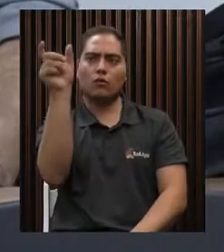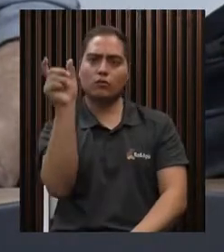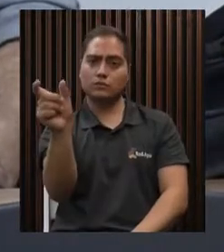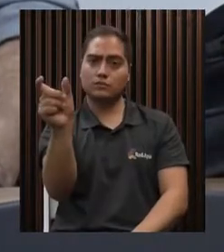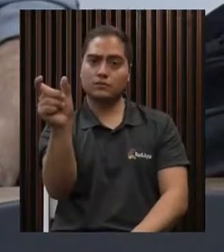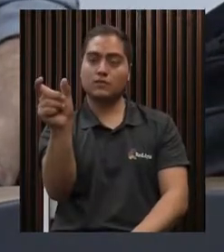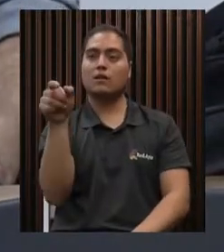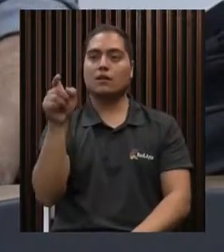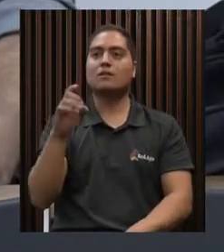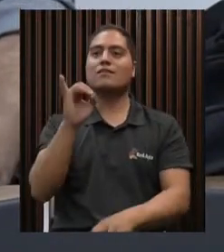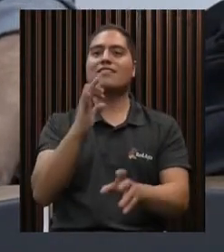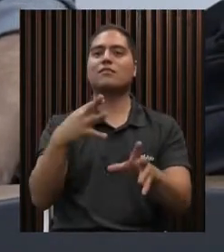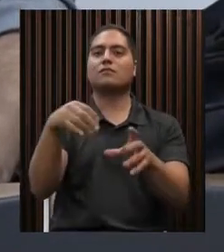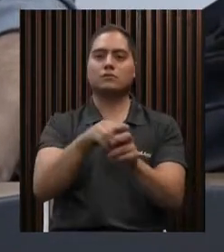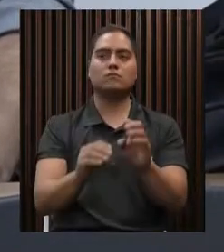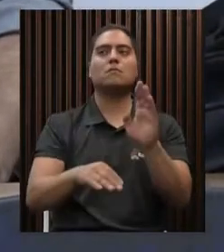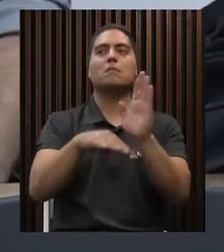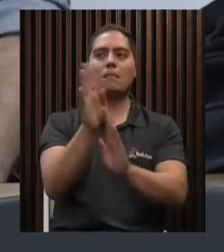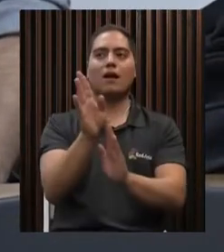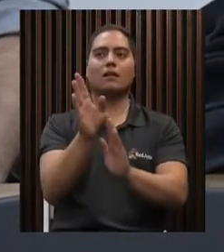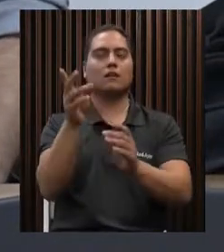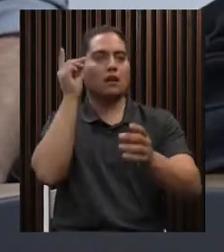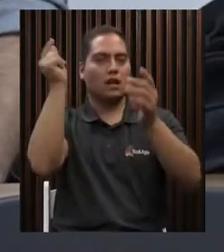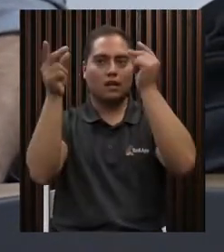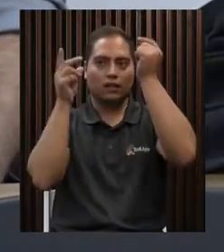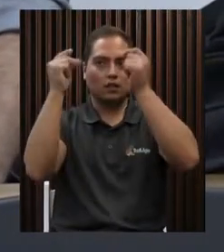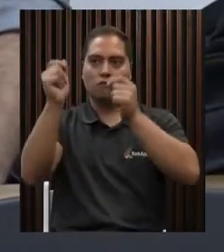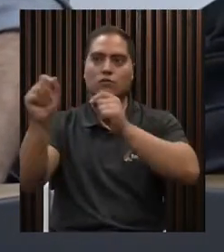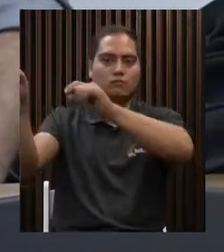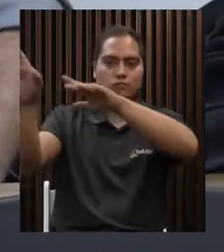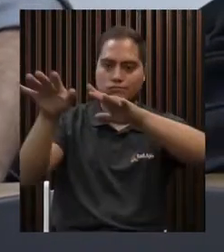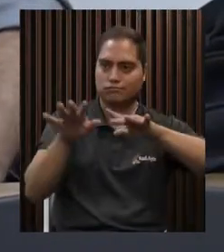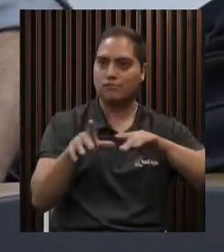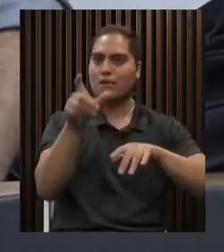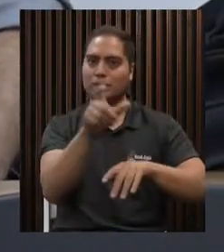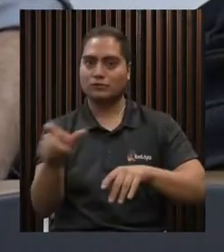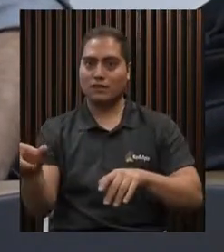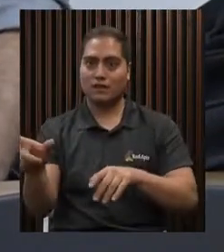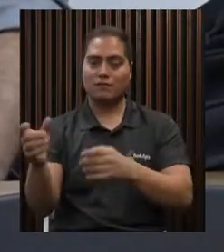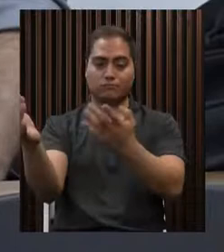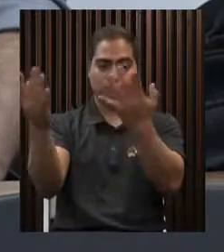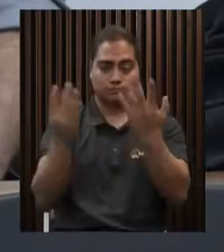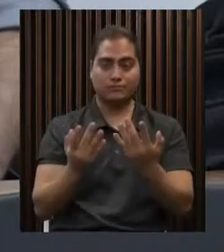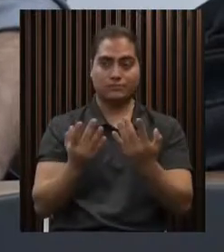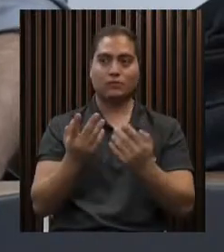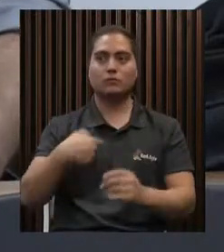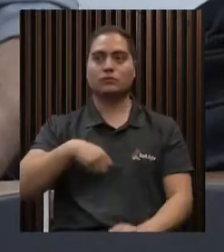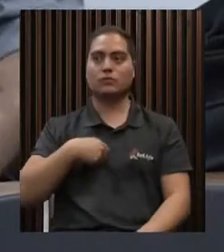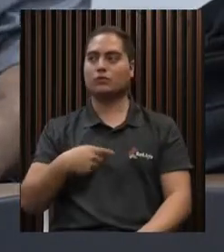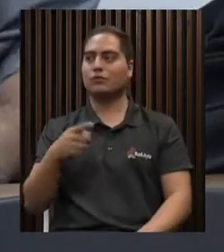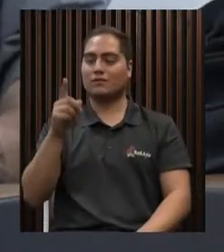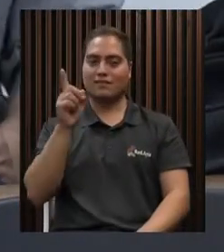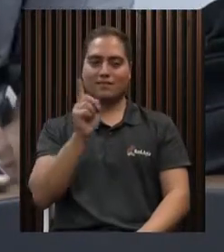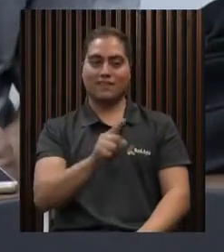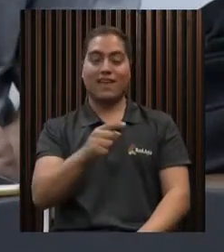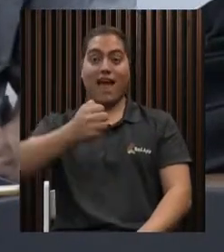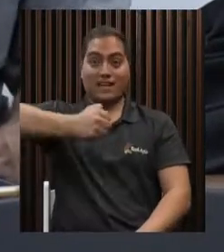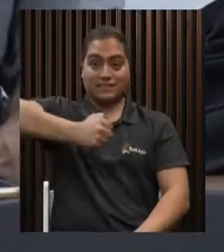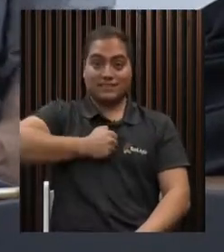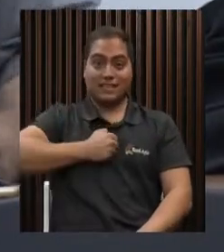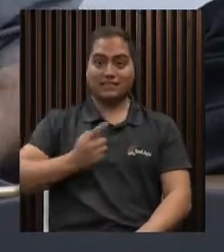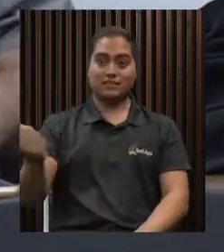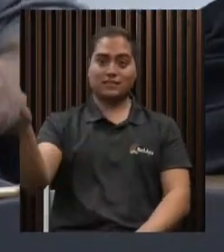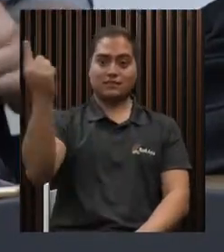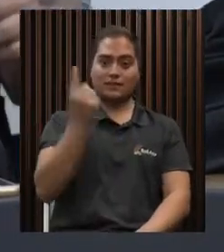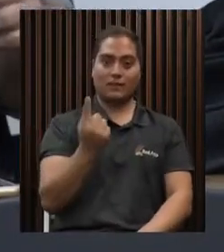nivel creativo y de audiencias. Y estamos detrás de la visita de Jess, ya que la